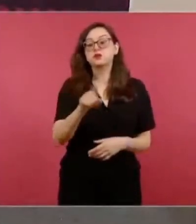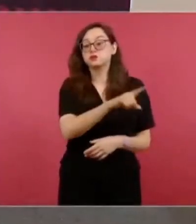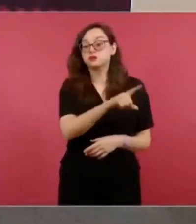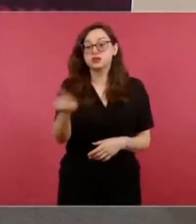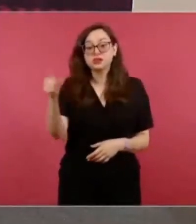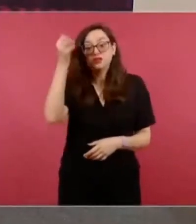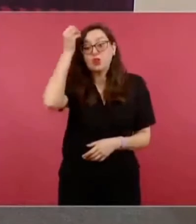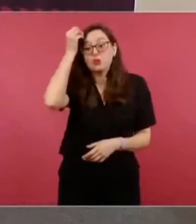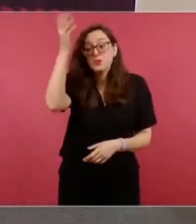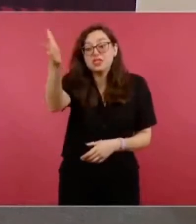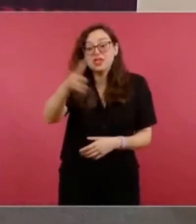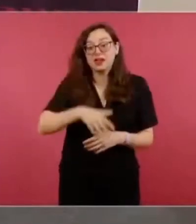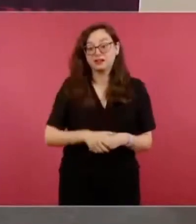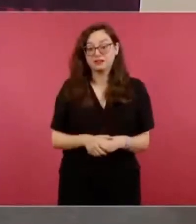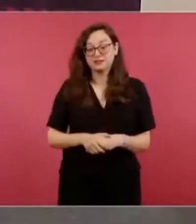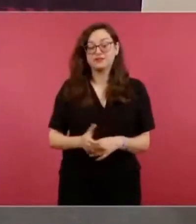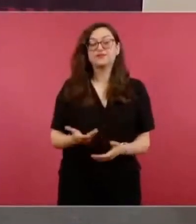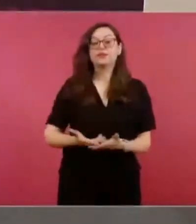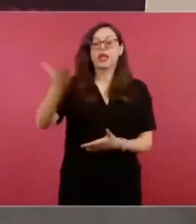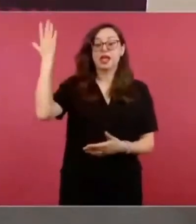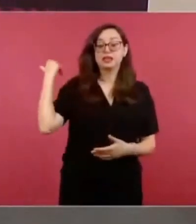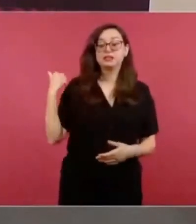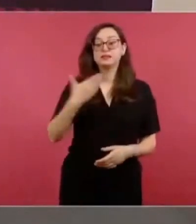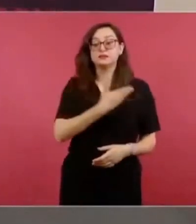8,000 elementos